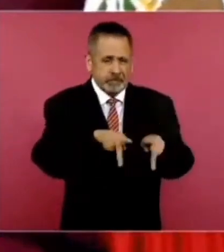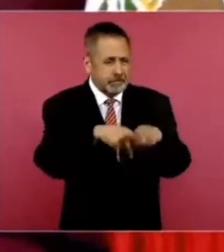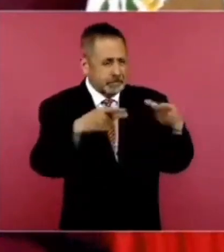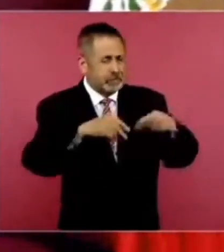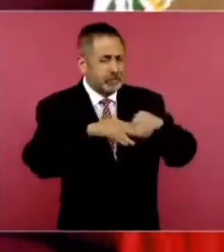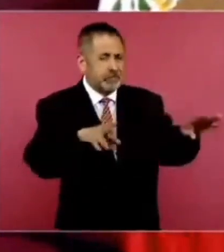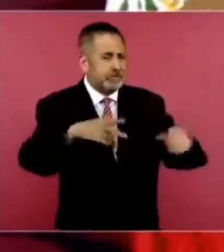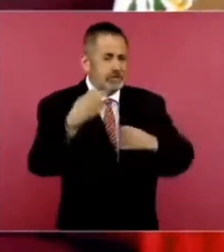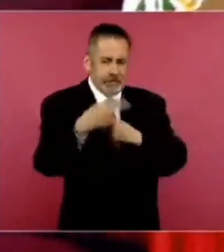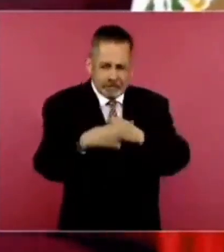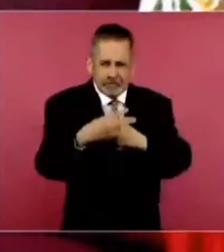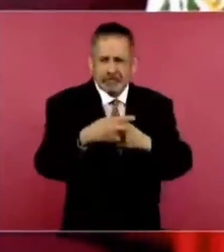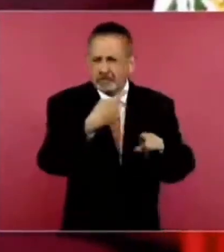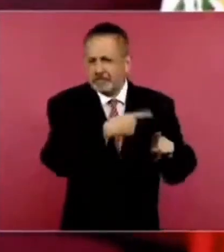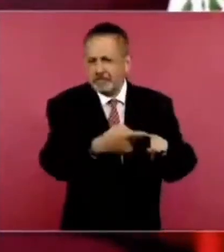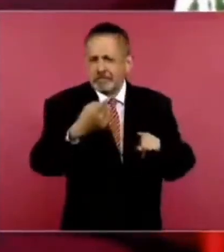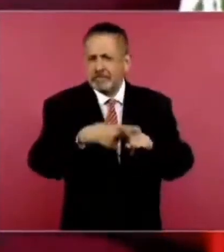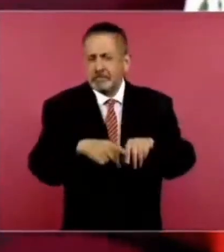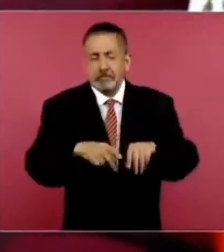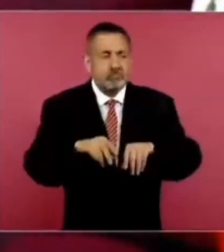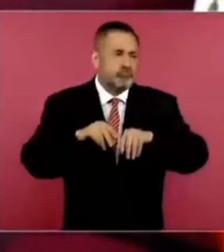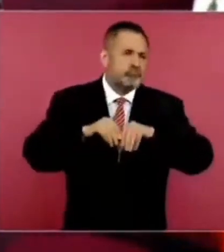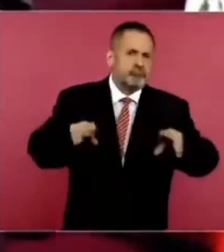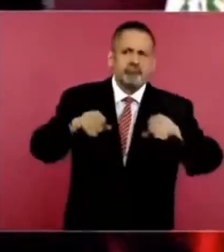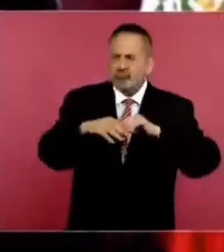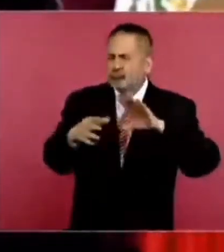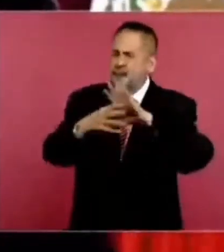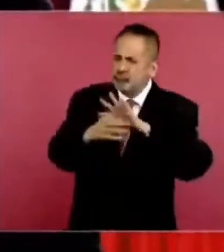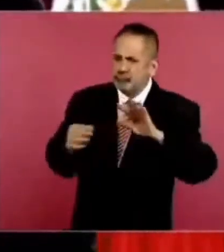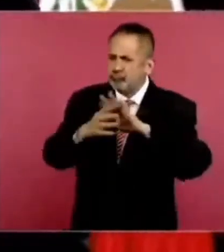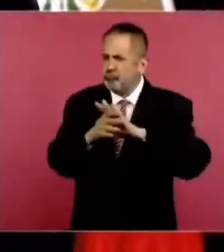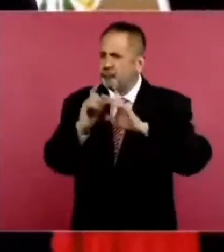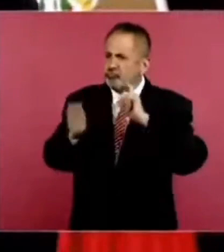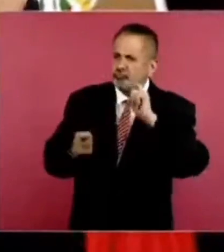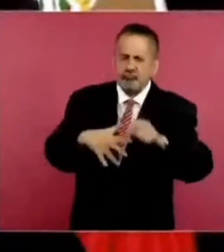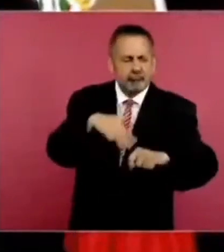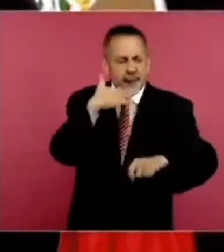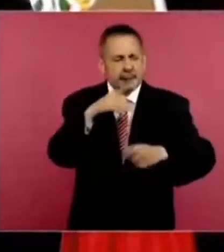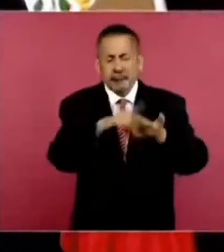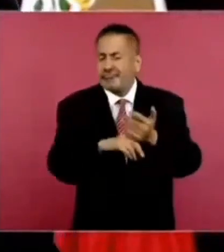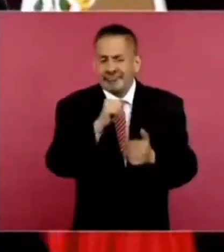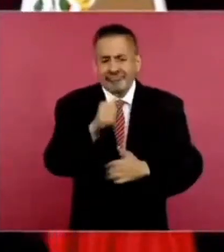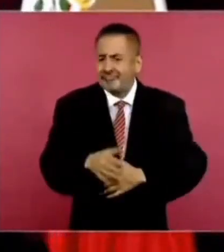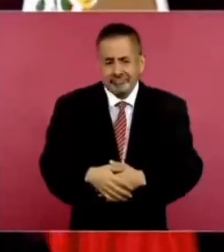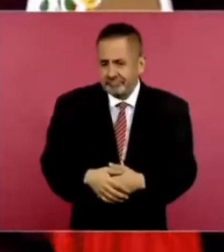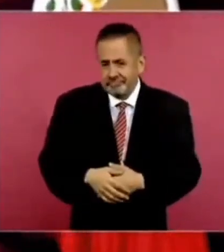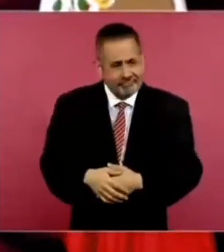Sería muy bueno para quien estudia comunicación social una tesis